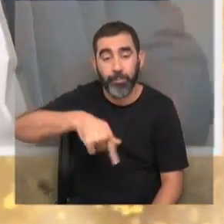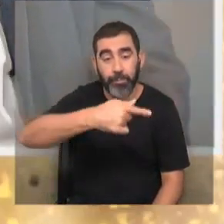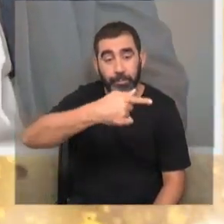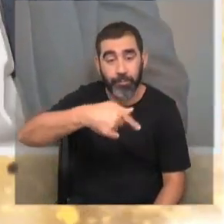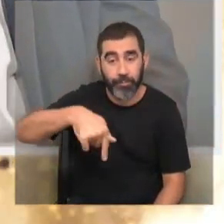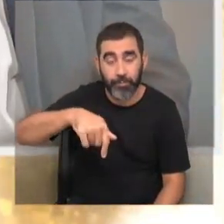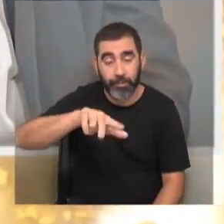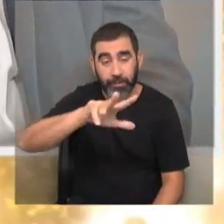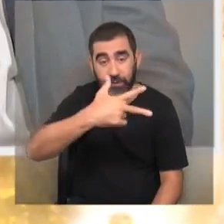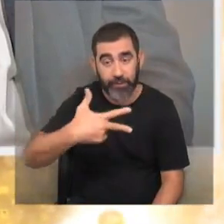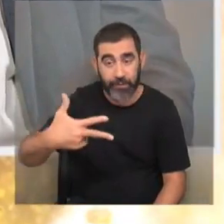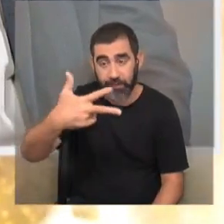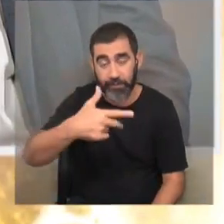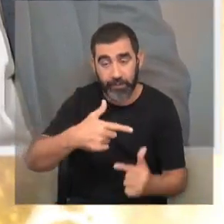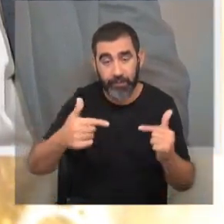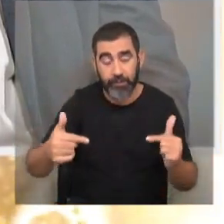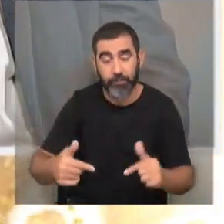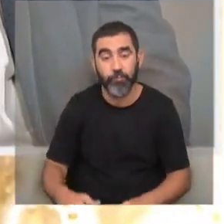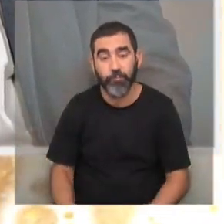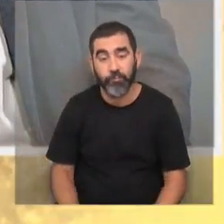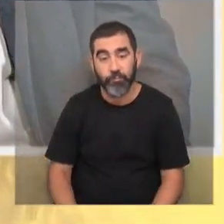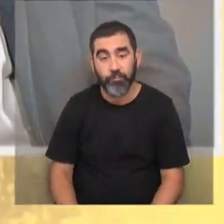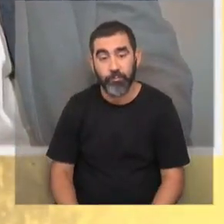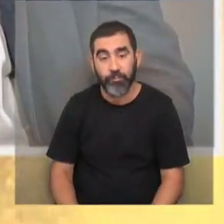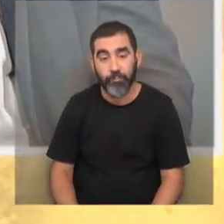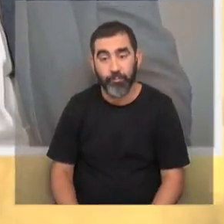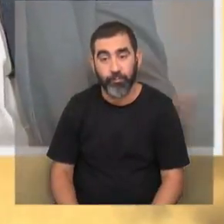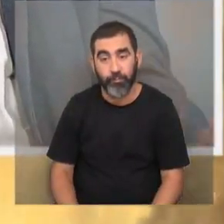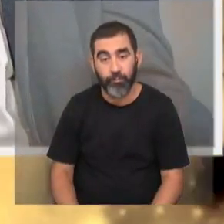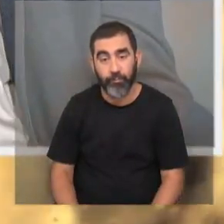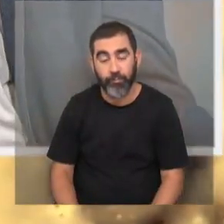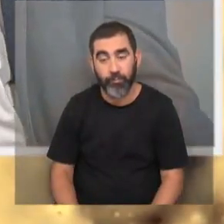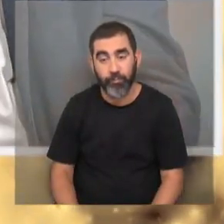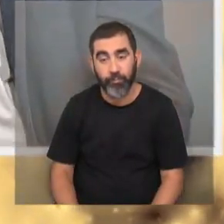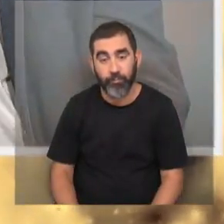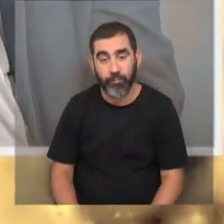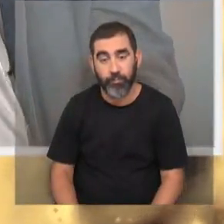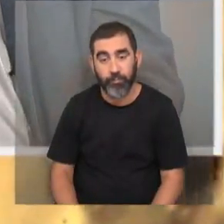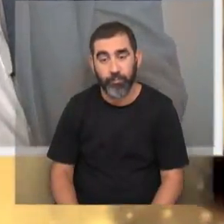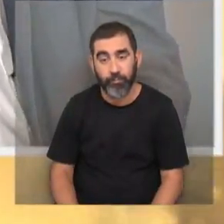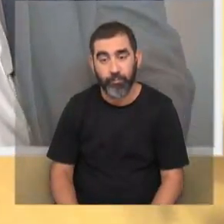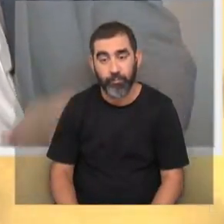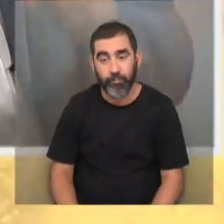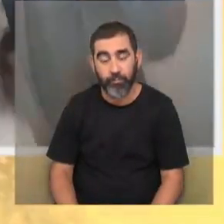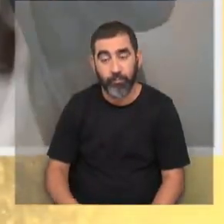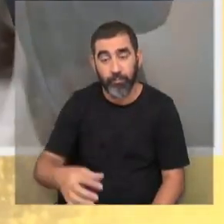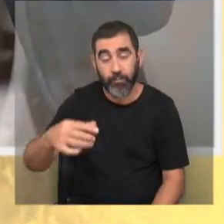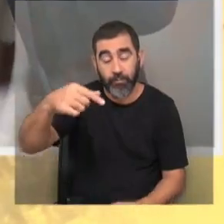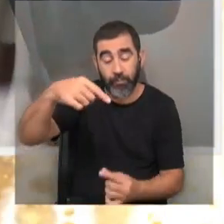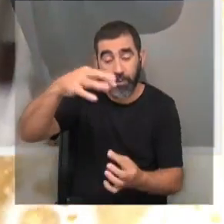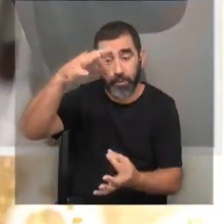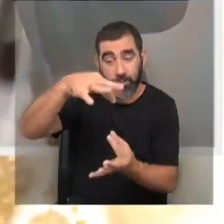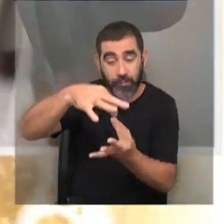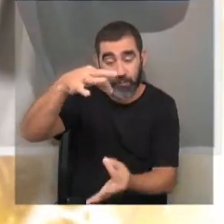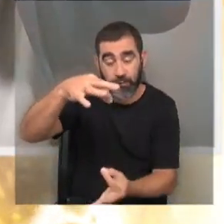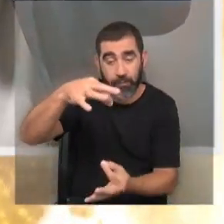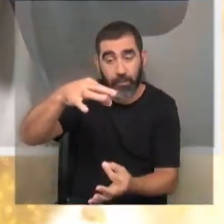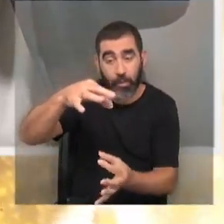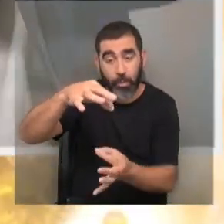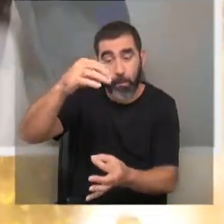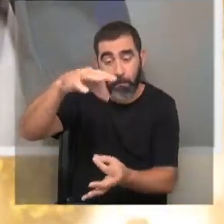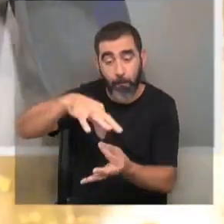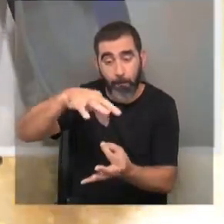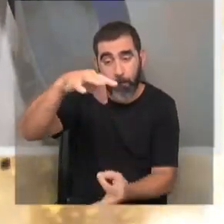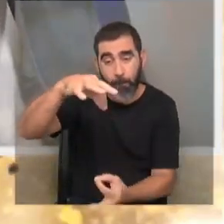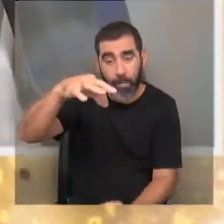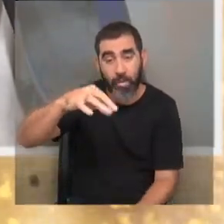que se ve ahora, efectivamente corresponde a un modelo muy simple mecánico, que es un péndulo donde tiene atado otro péndulo más,